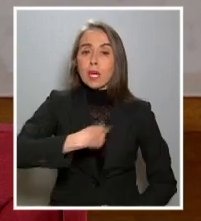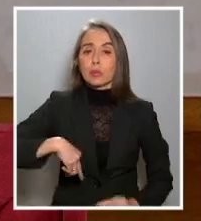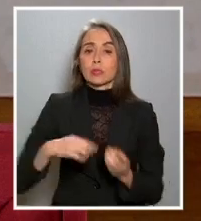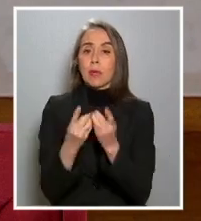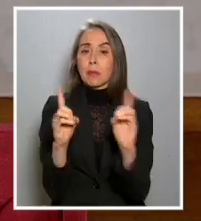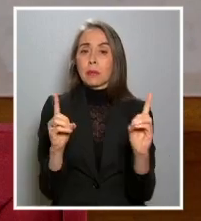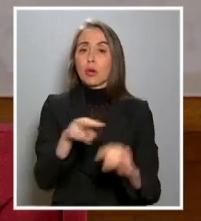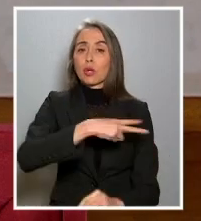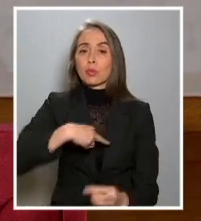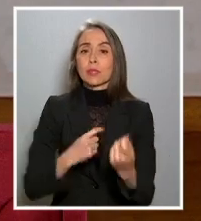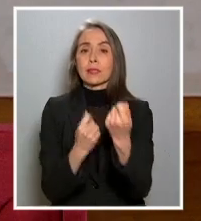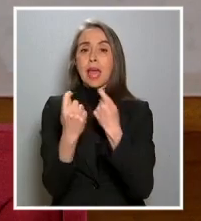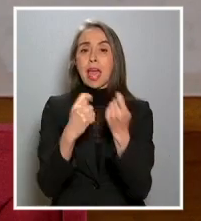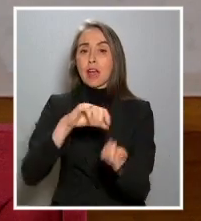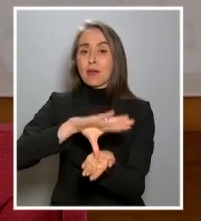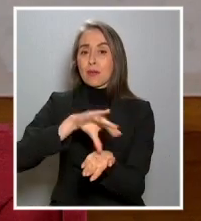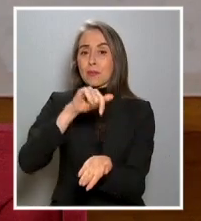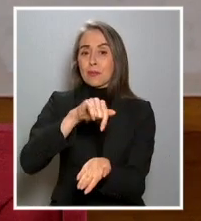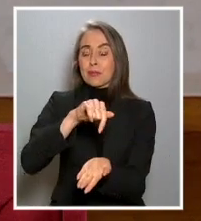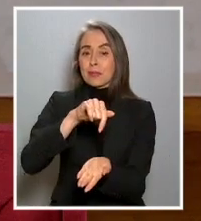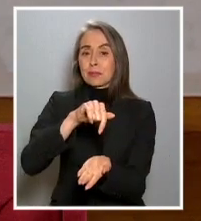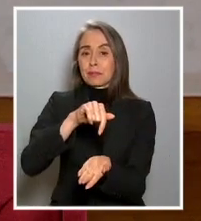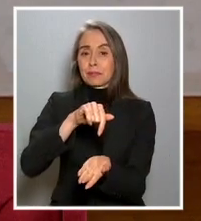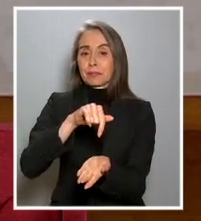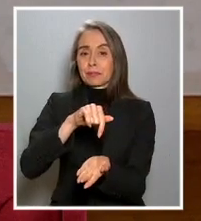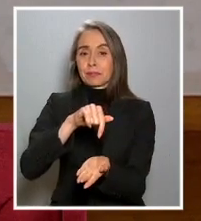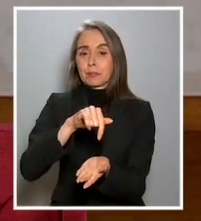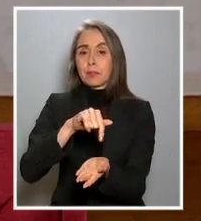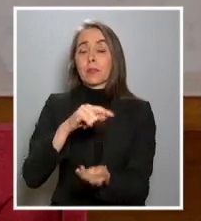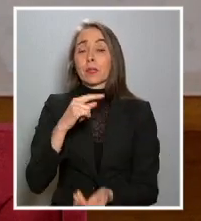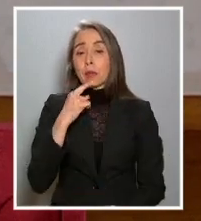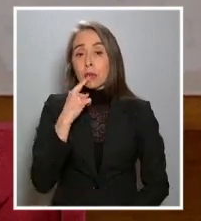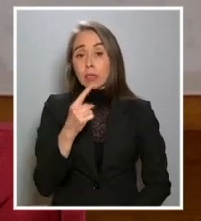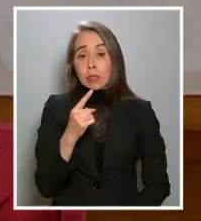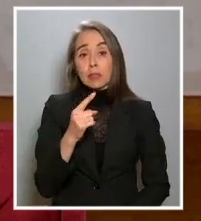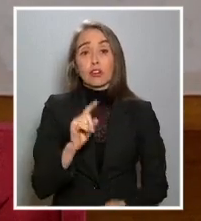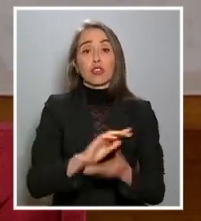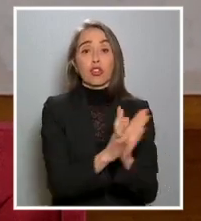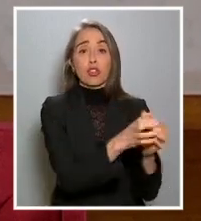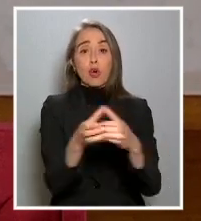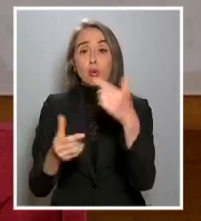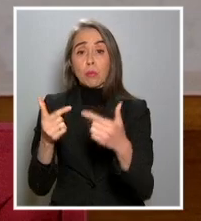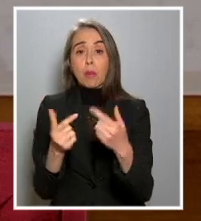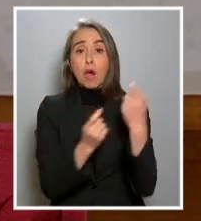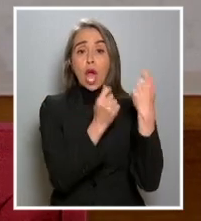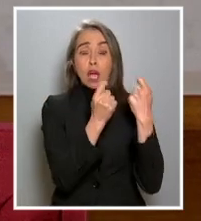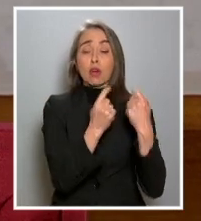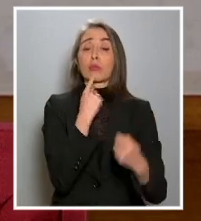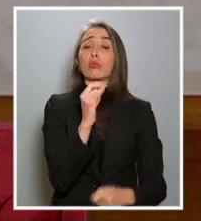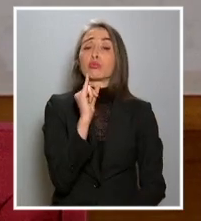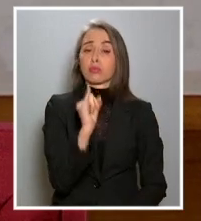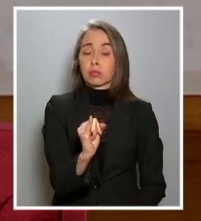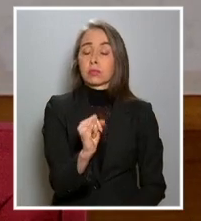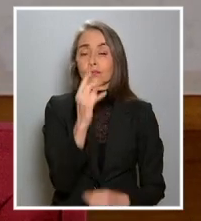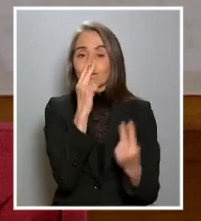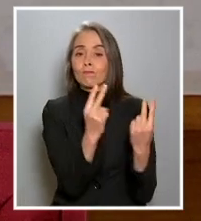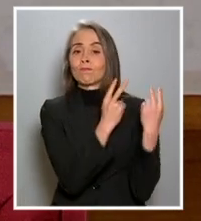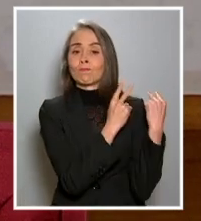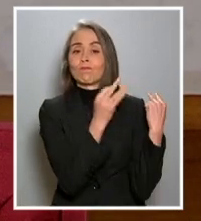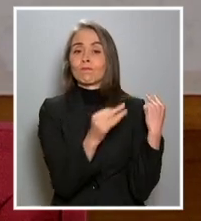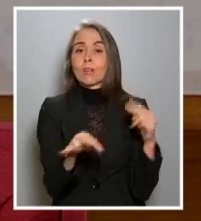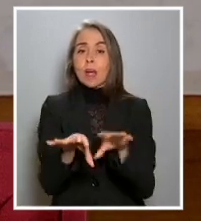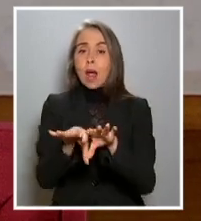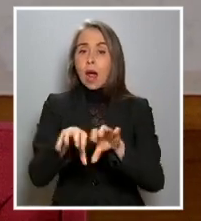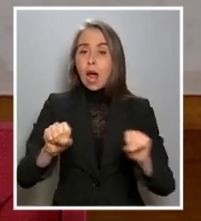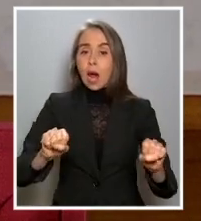y de nuestra economía. Así lo reconocieron todos los actores políticos y económicos. Fue el